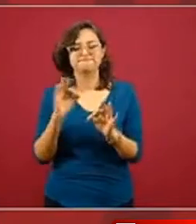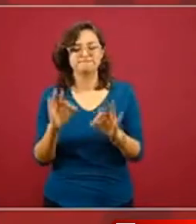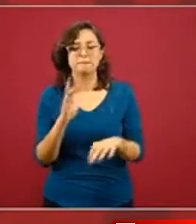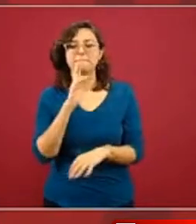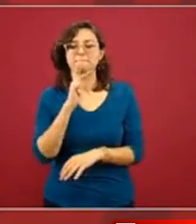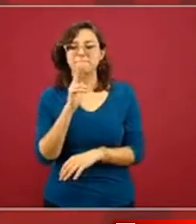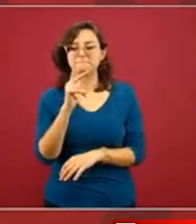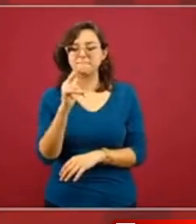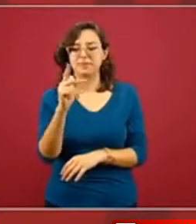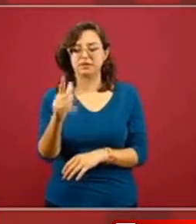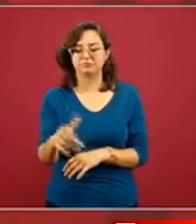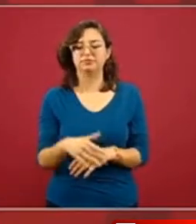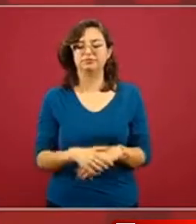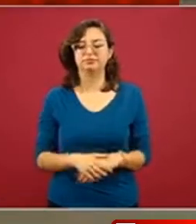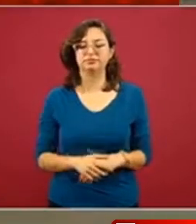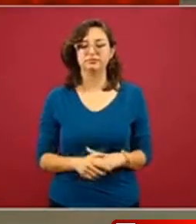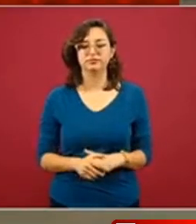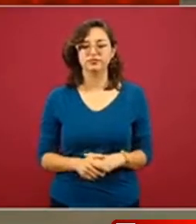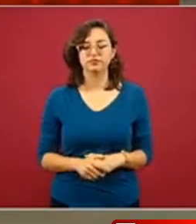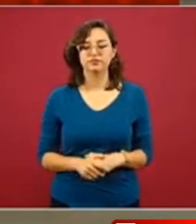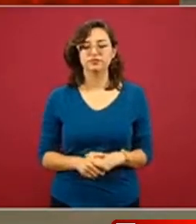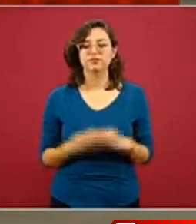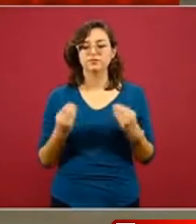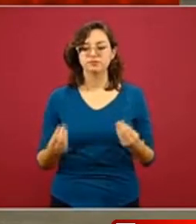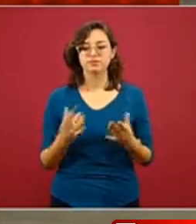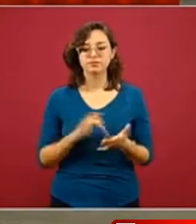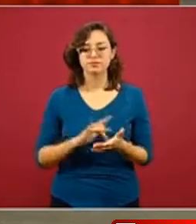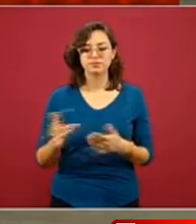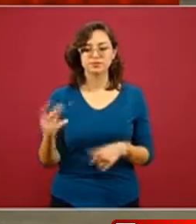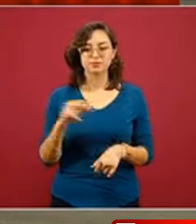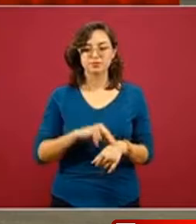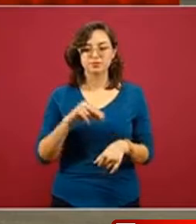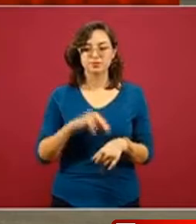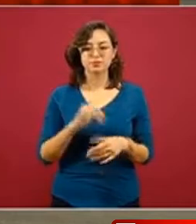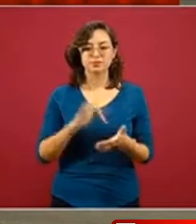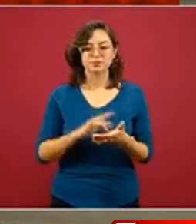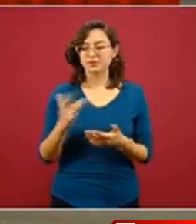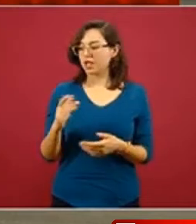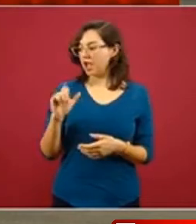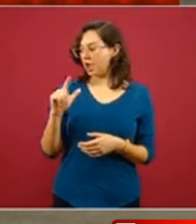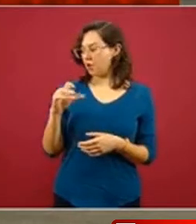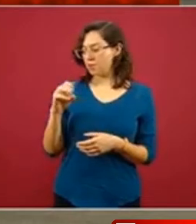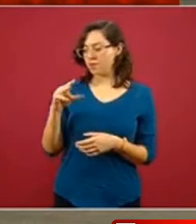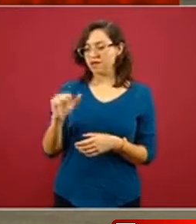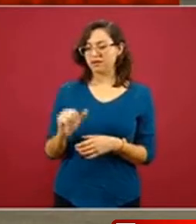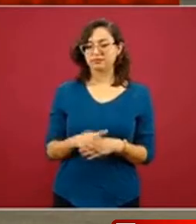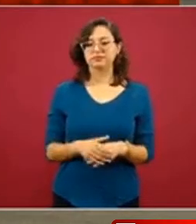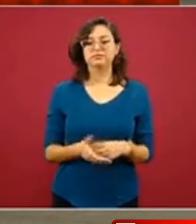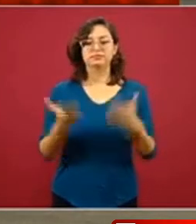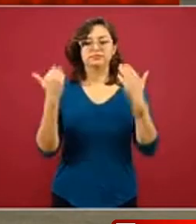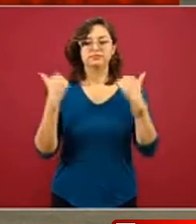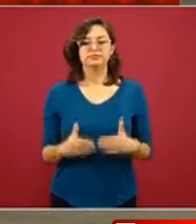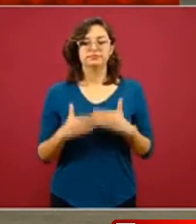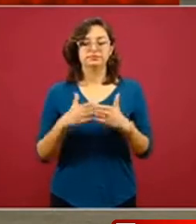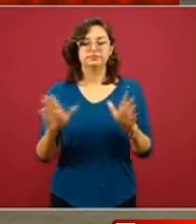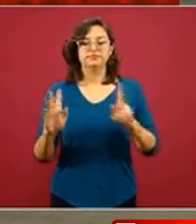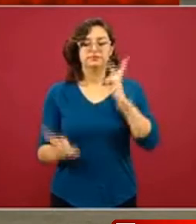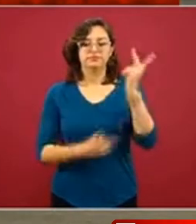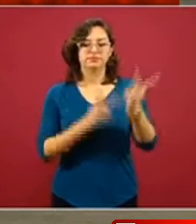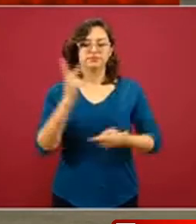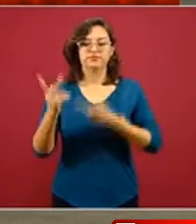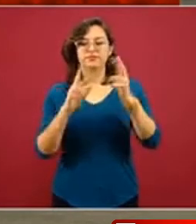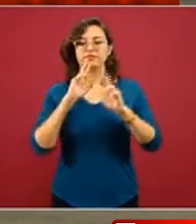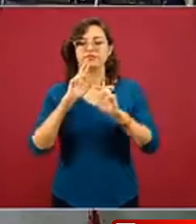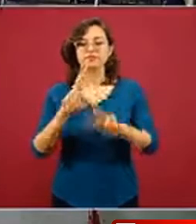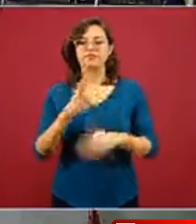de establecerse. Muchas gracias, doctor, y gracias también, doctora Lomía. Vamos a abrir a preguntas y respuestas y le damos